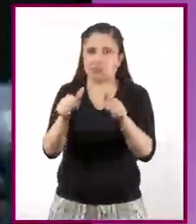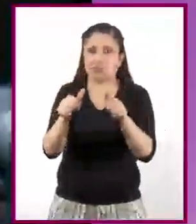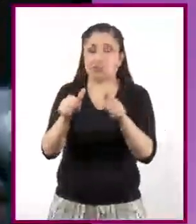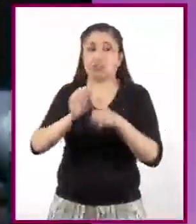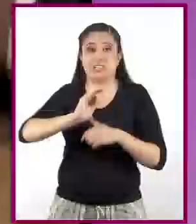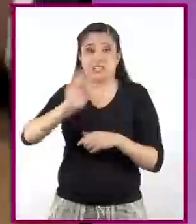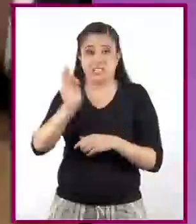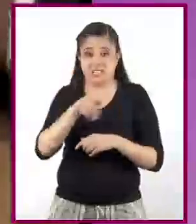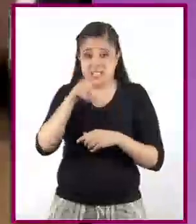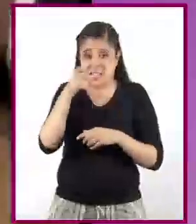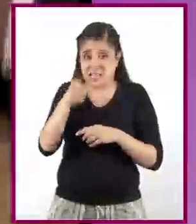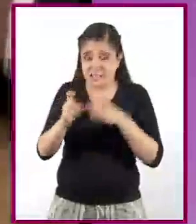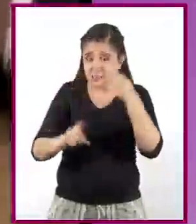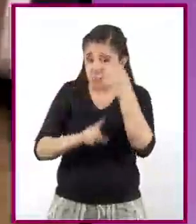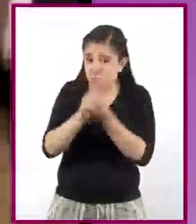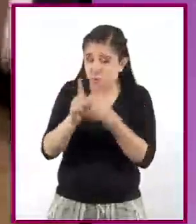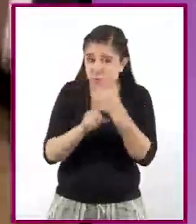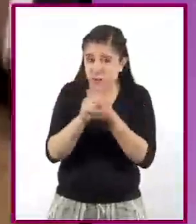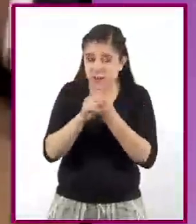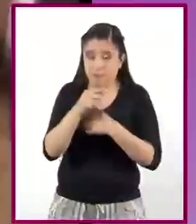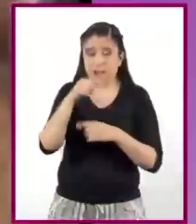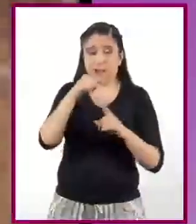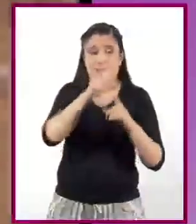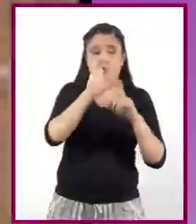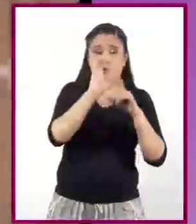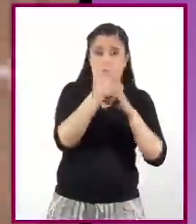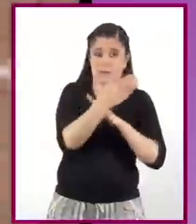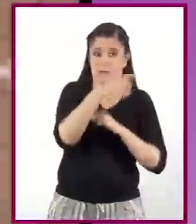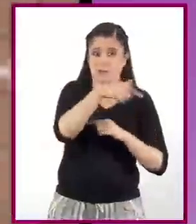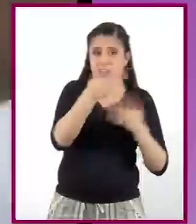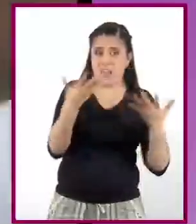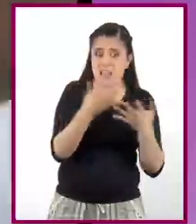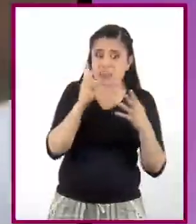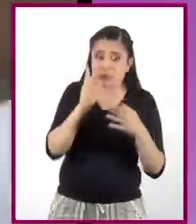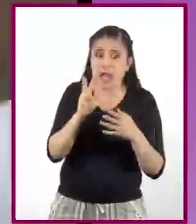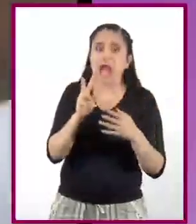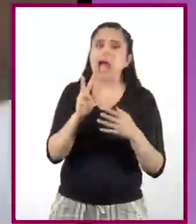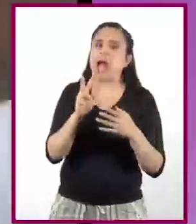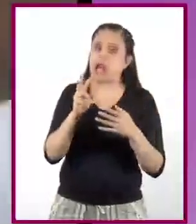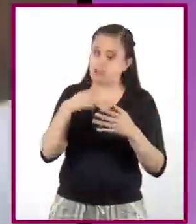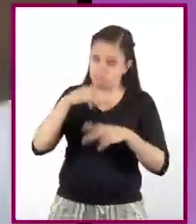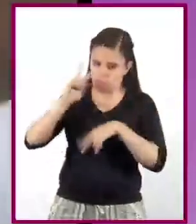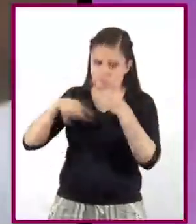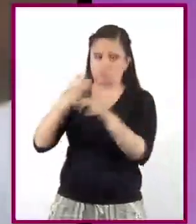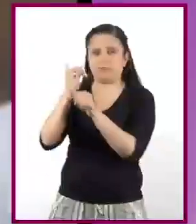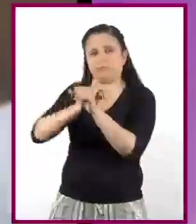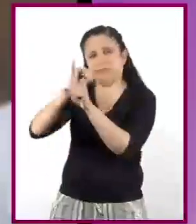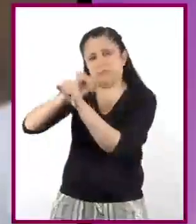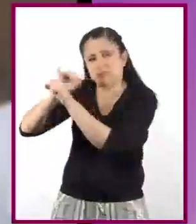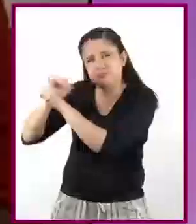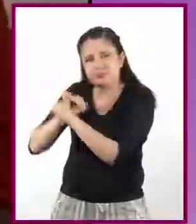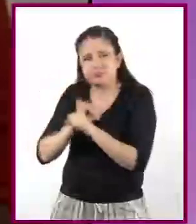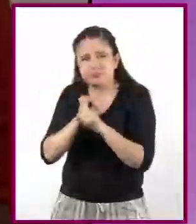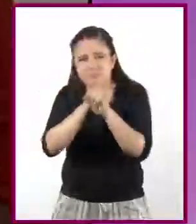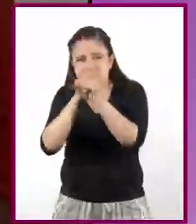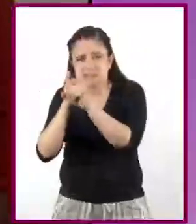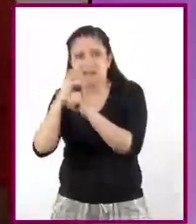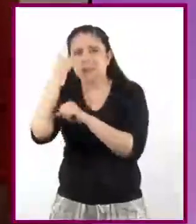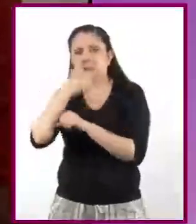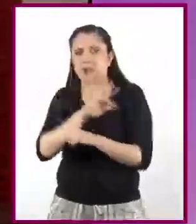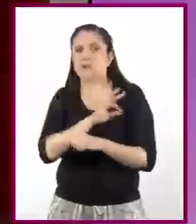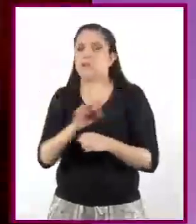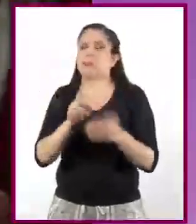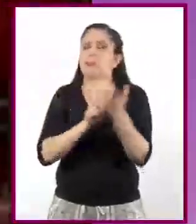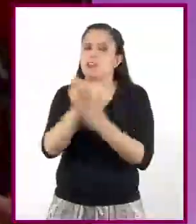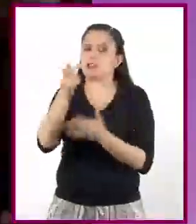Si el asunto fuera de la competencia de la comisión, haría la investigación correspondiente con la finalidad de restablecer